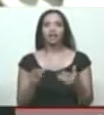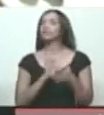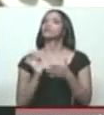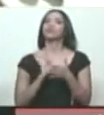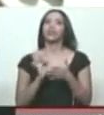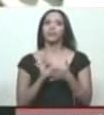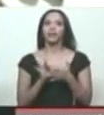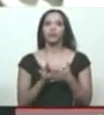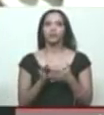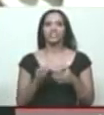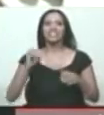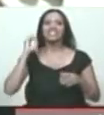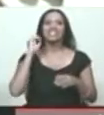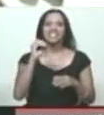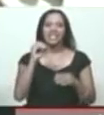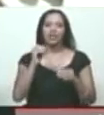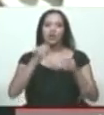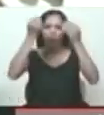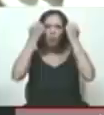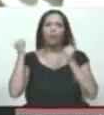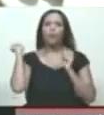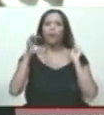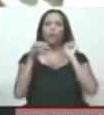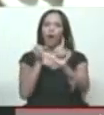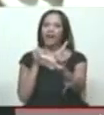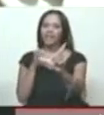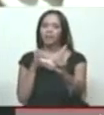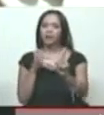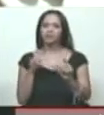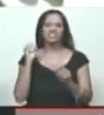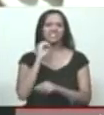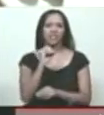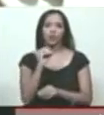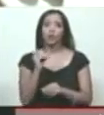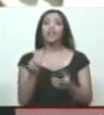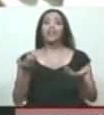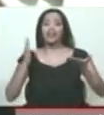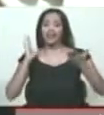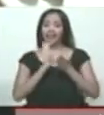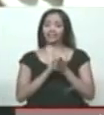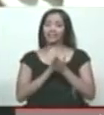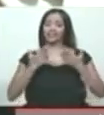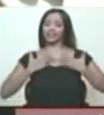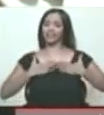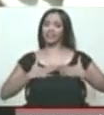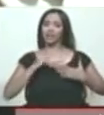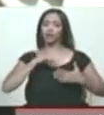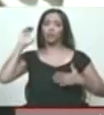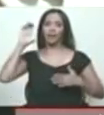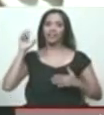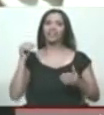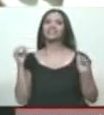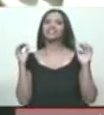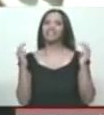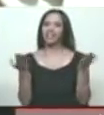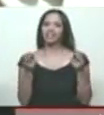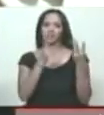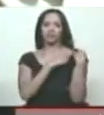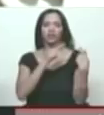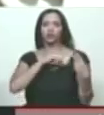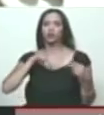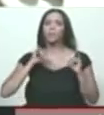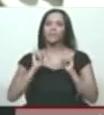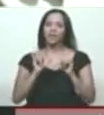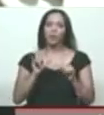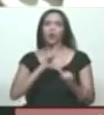funcionamiento, pues. Cero guarimba, como usted dijo. La tranquilidad y la paz de nuestro país está en manos de nosotros mismos. No podrán los